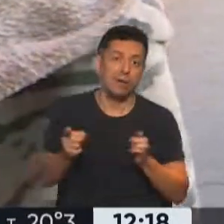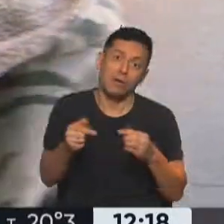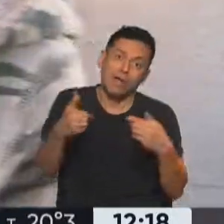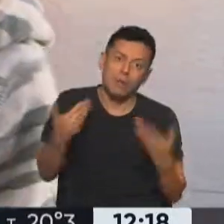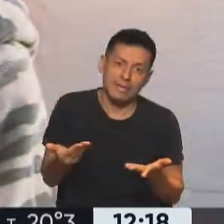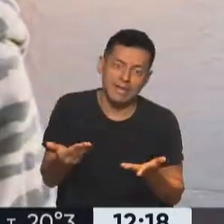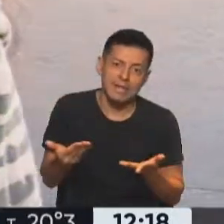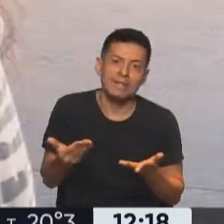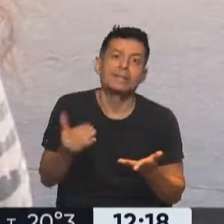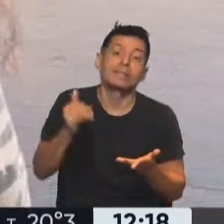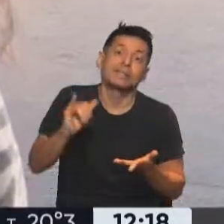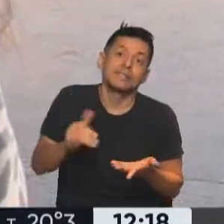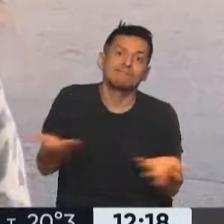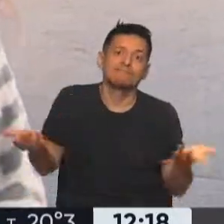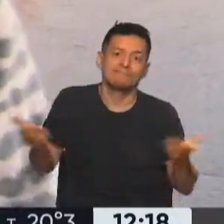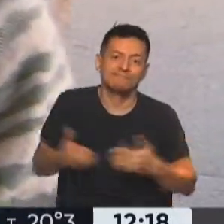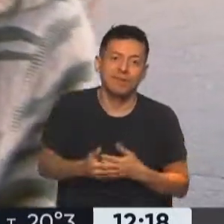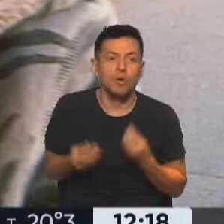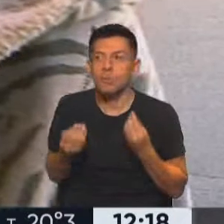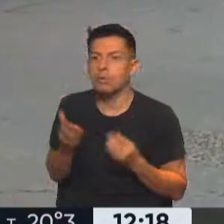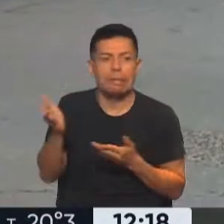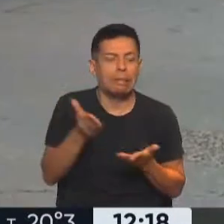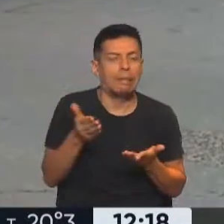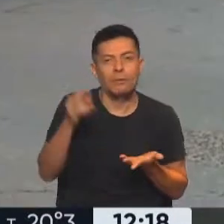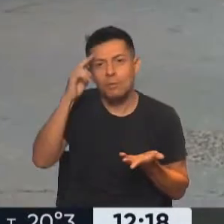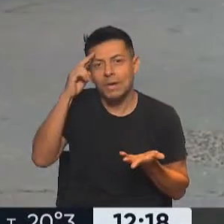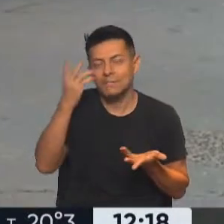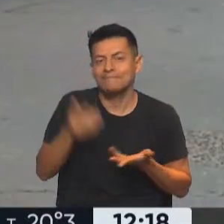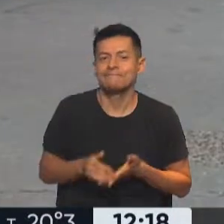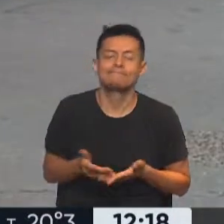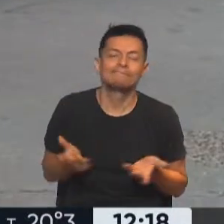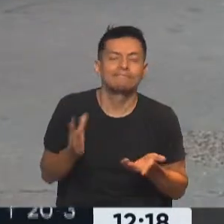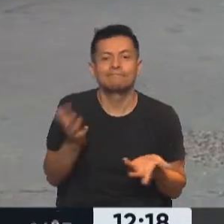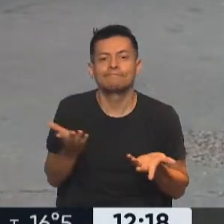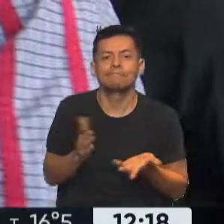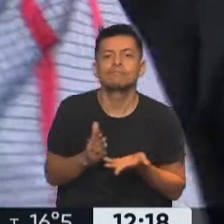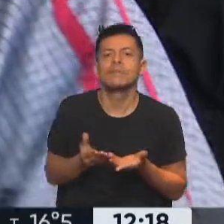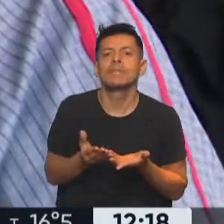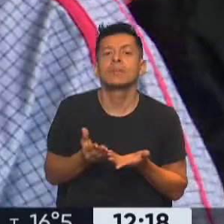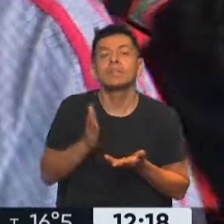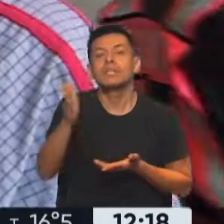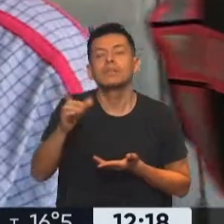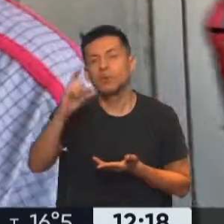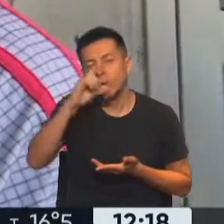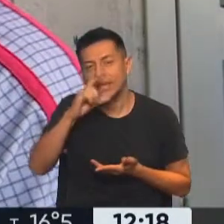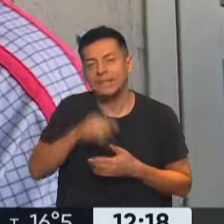con muchas cosas que hacer, así que no sé cómo me voy a repartir, pero bueno, trato de hacer todo. A Corrientes, Ituzaingó.